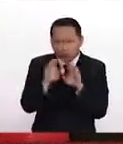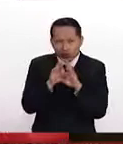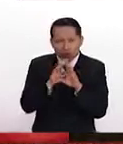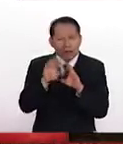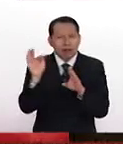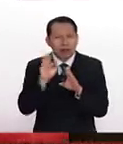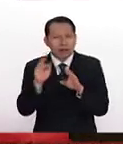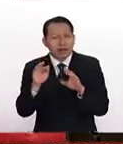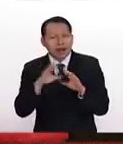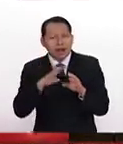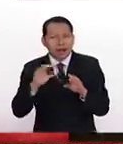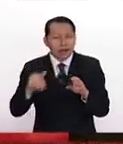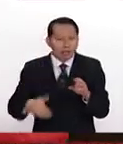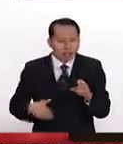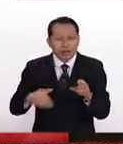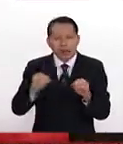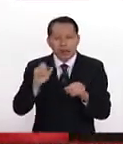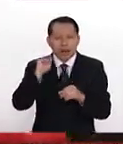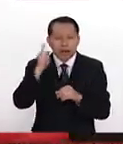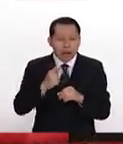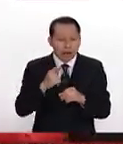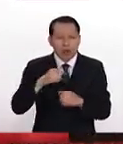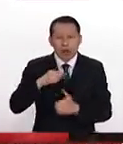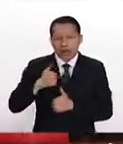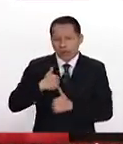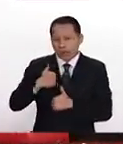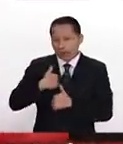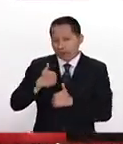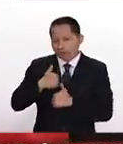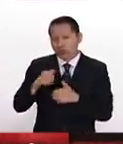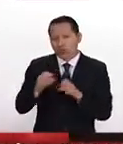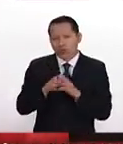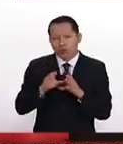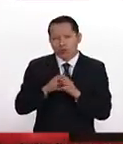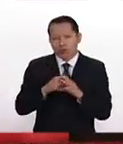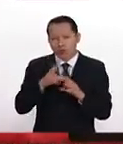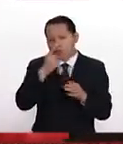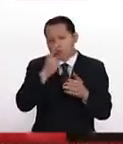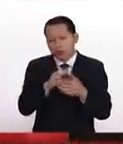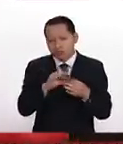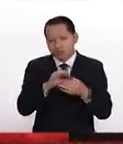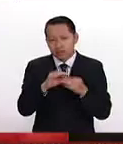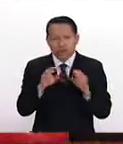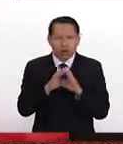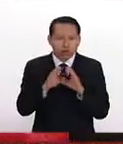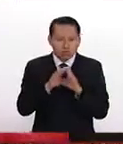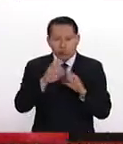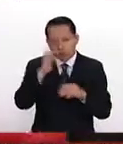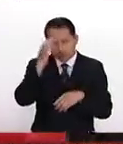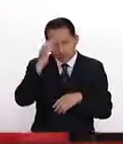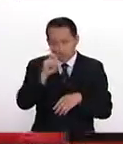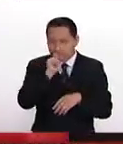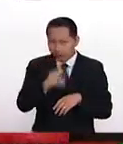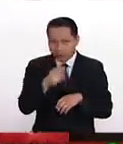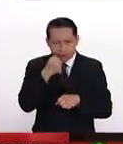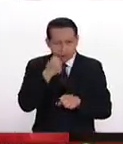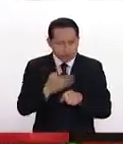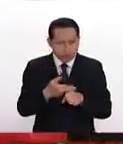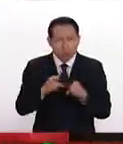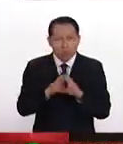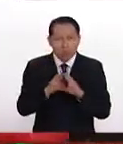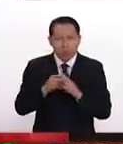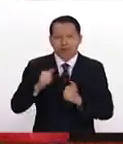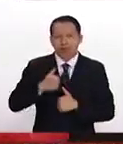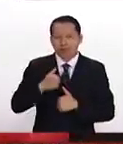accidentes o eventos que ha tenido el ejército hay que decirlo como la reconoció el propio secretario el ejército no